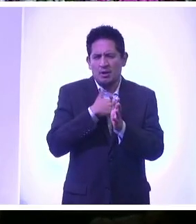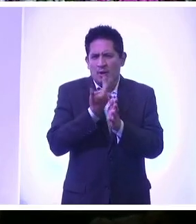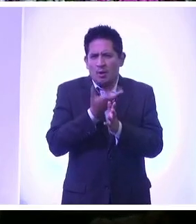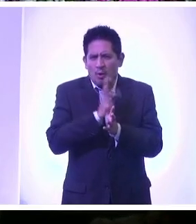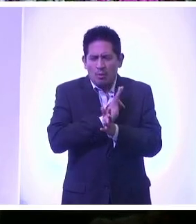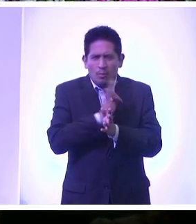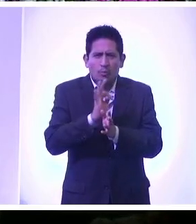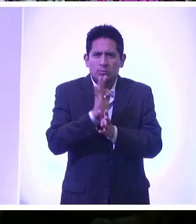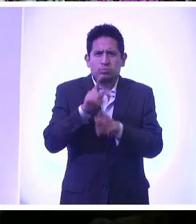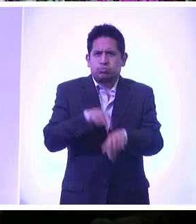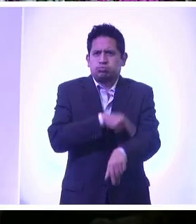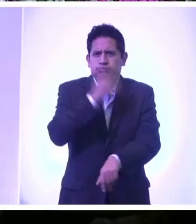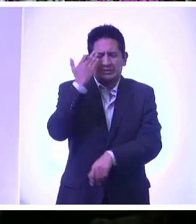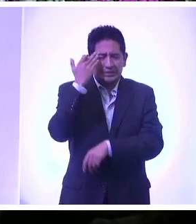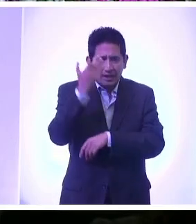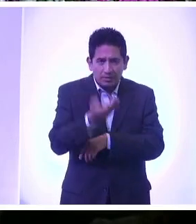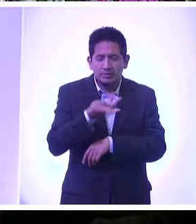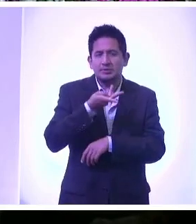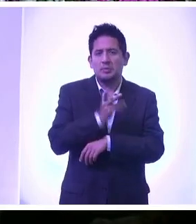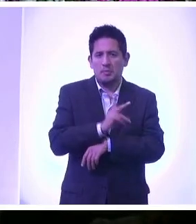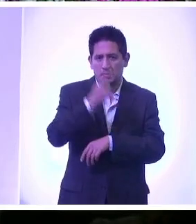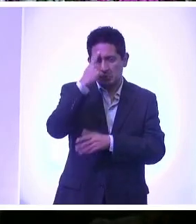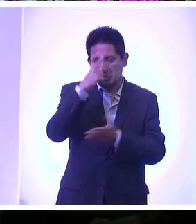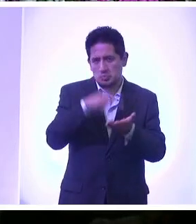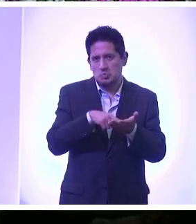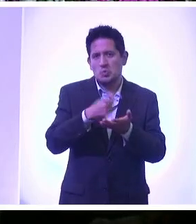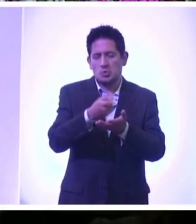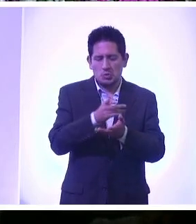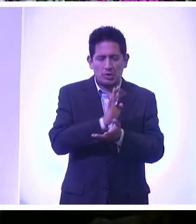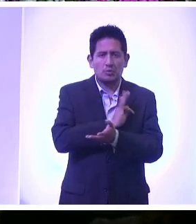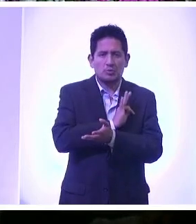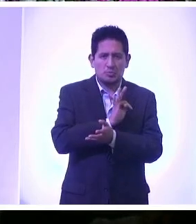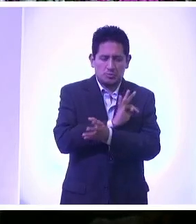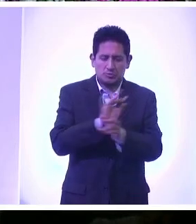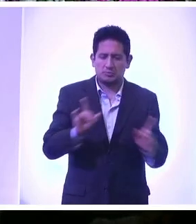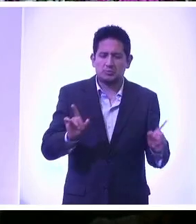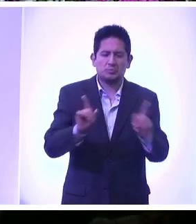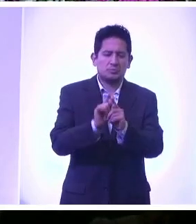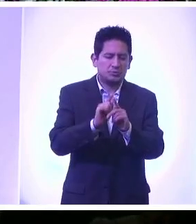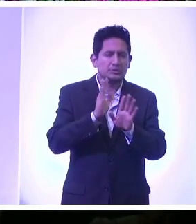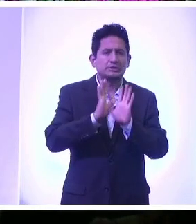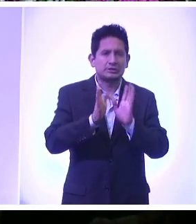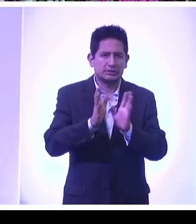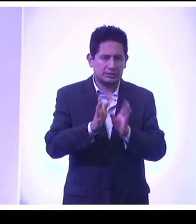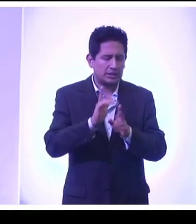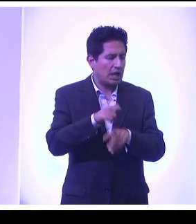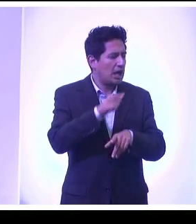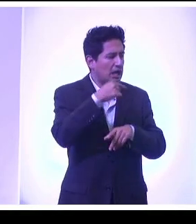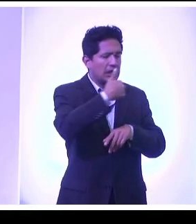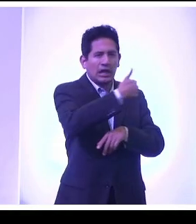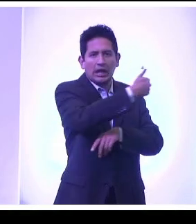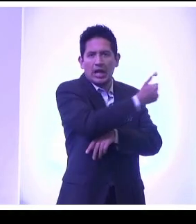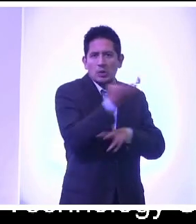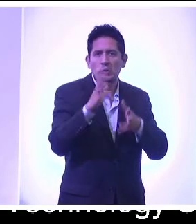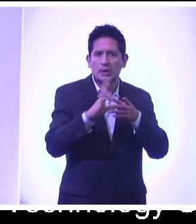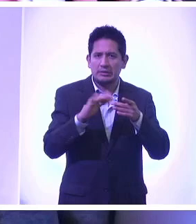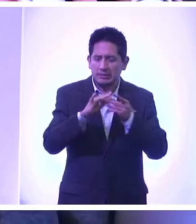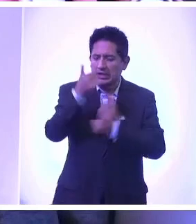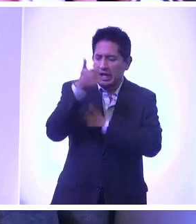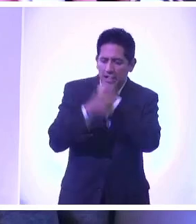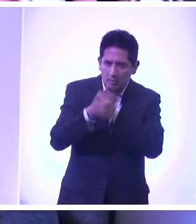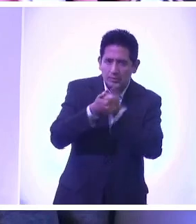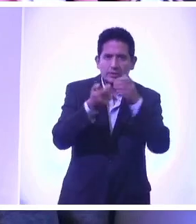algunas de las prácticas que sería la carrera que Comenta Diego la competitividad que Comenta